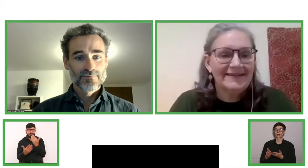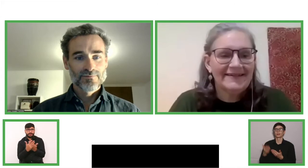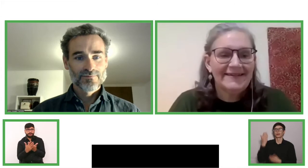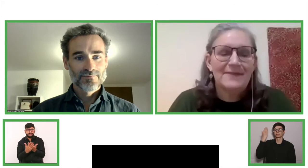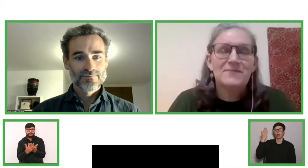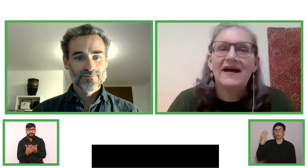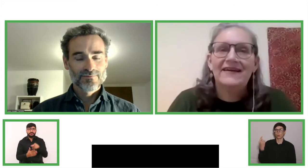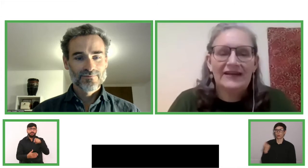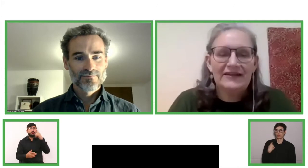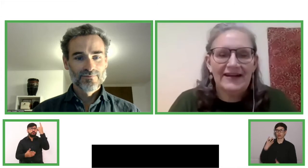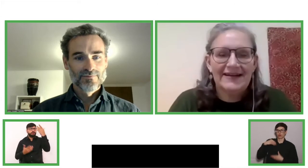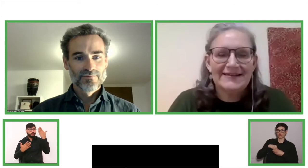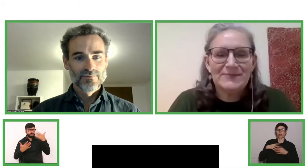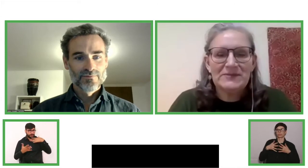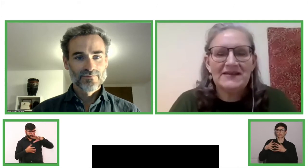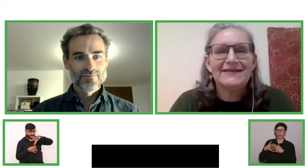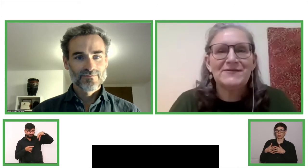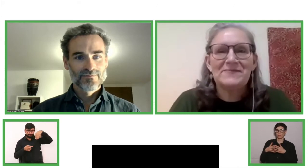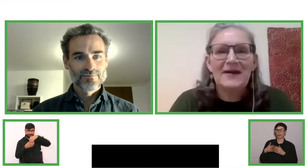Saludos de Estados Unidos y de Uruguay.